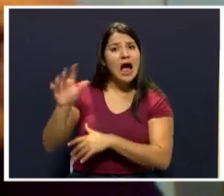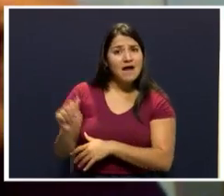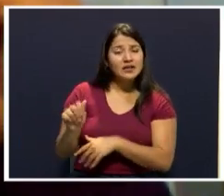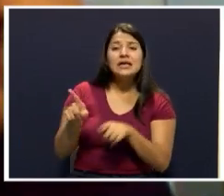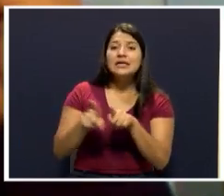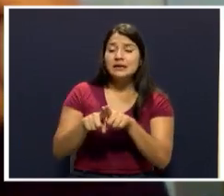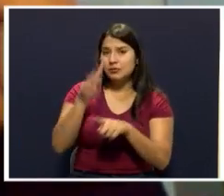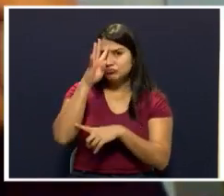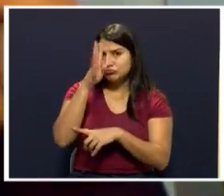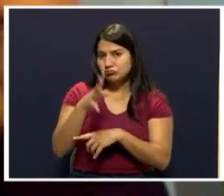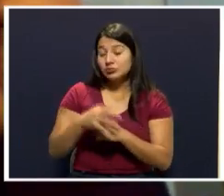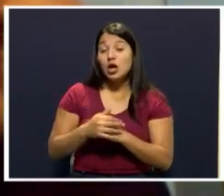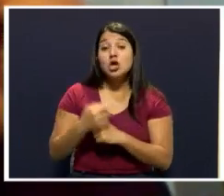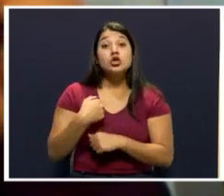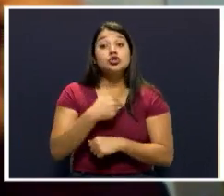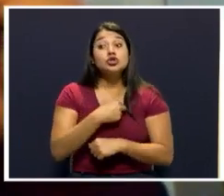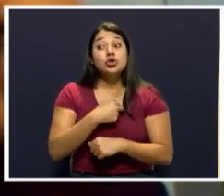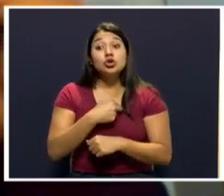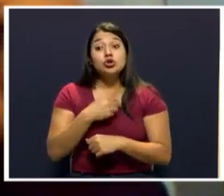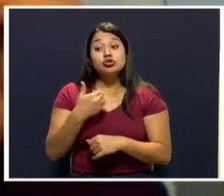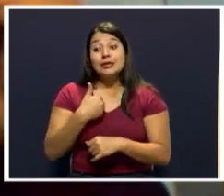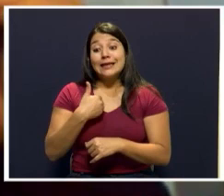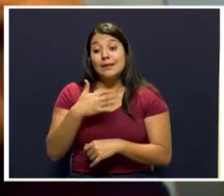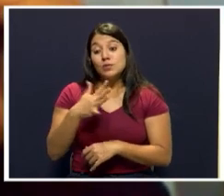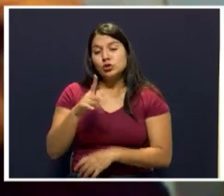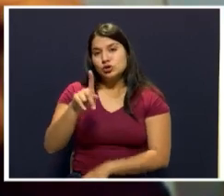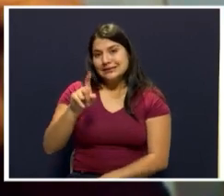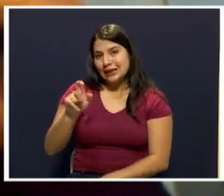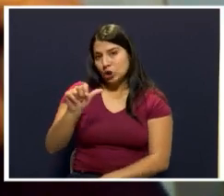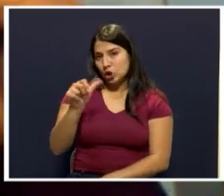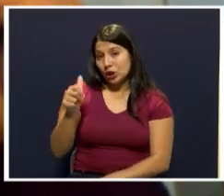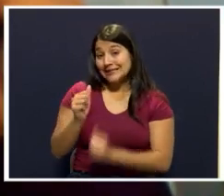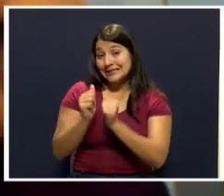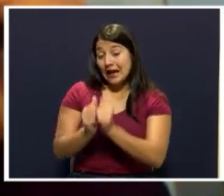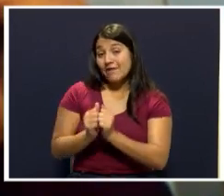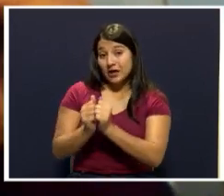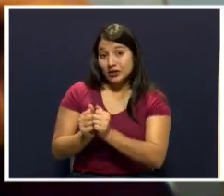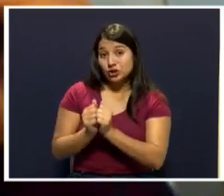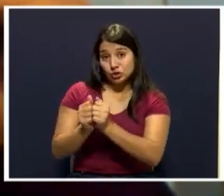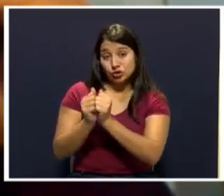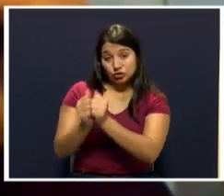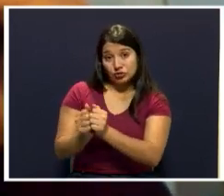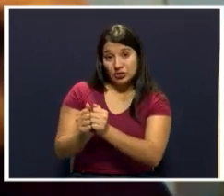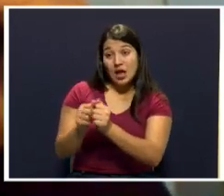subsahariana. Nosotros tenemos en el instituto aproximadamente 110 caballos en una